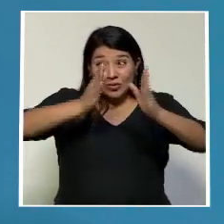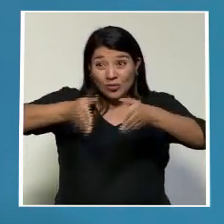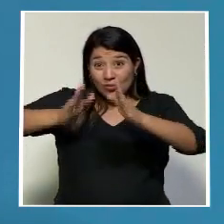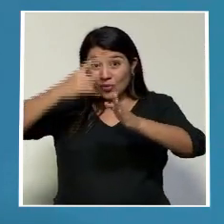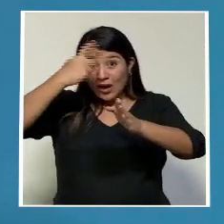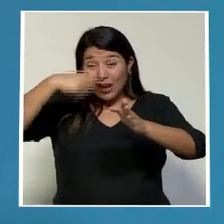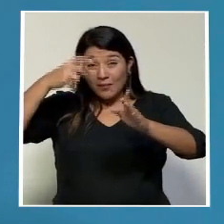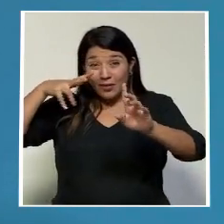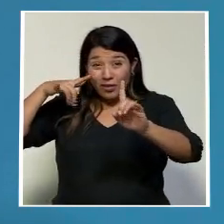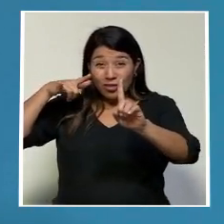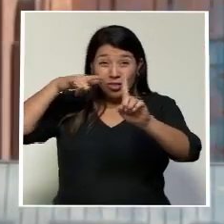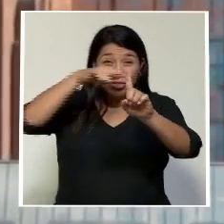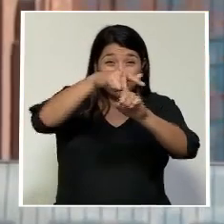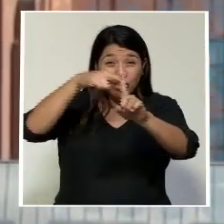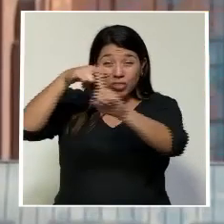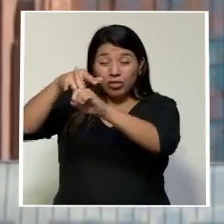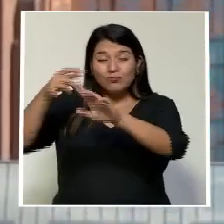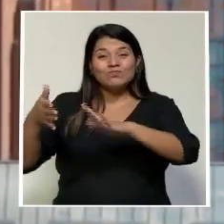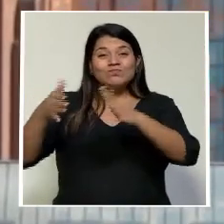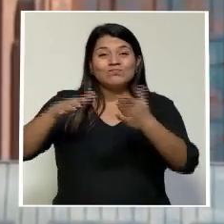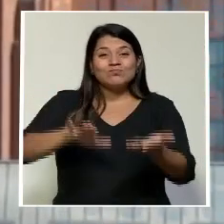.977 personas.